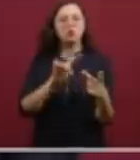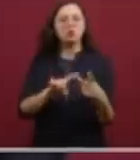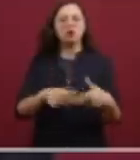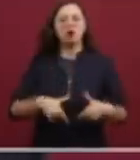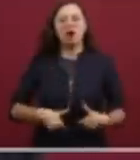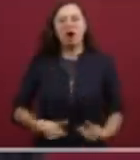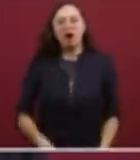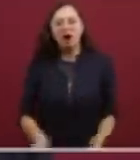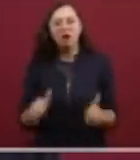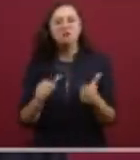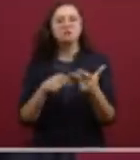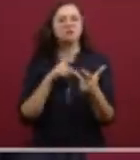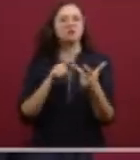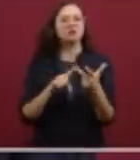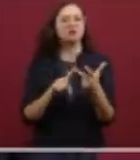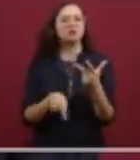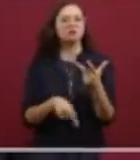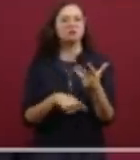hambrunas,